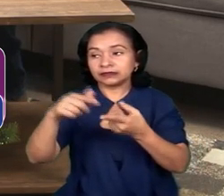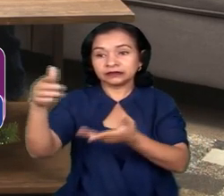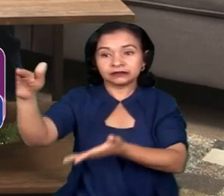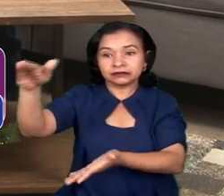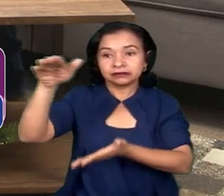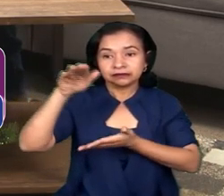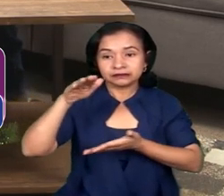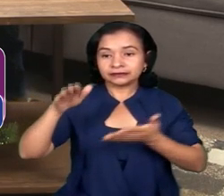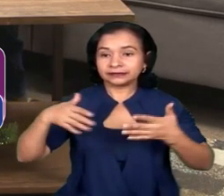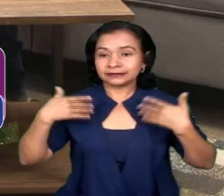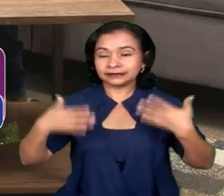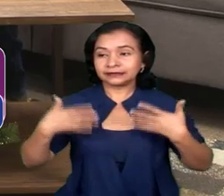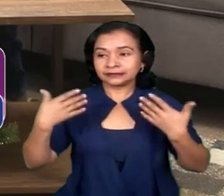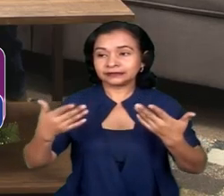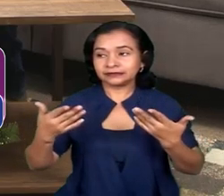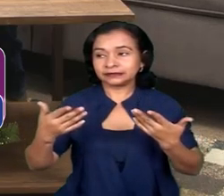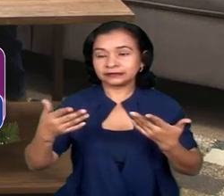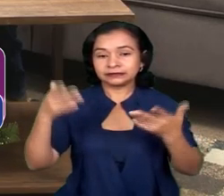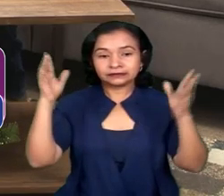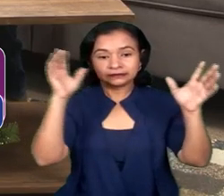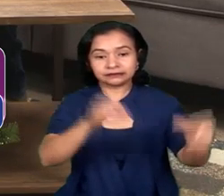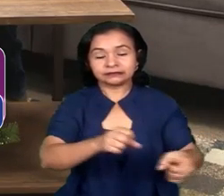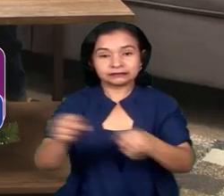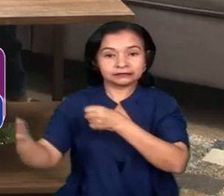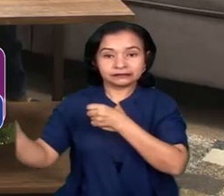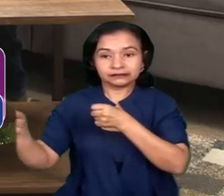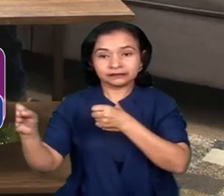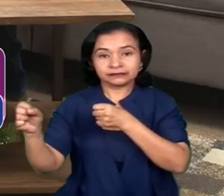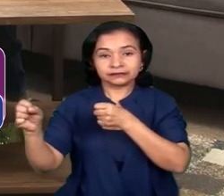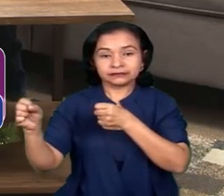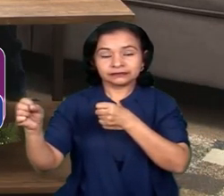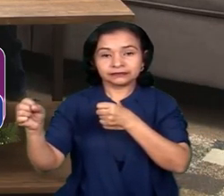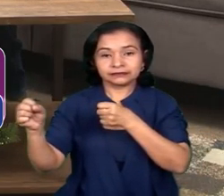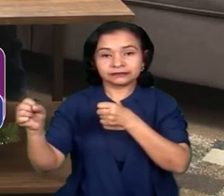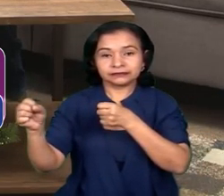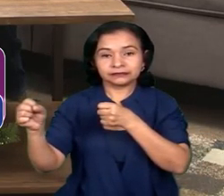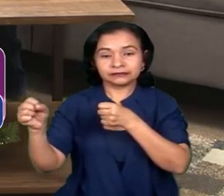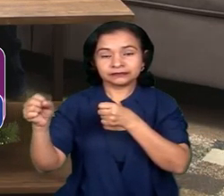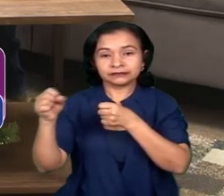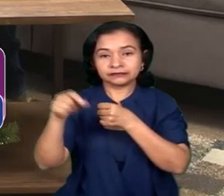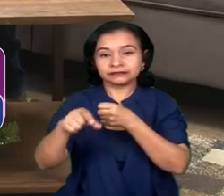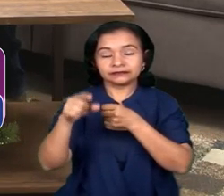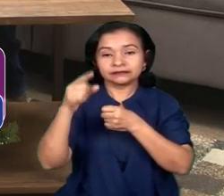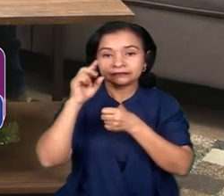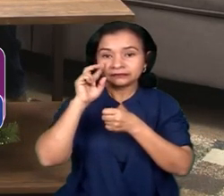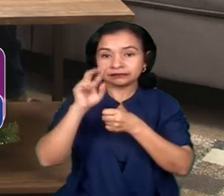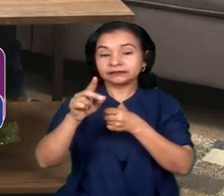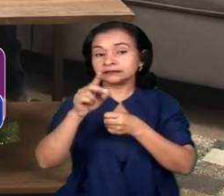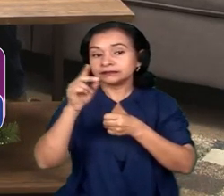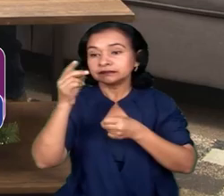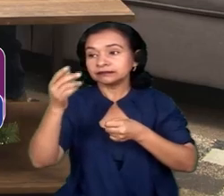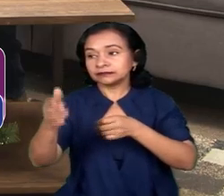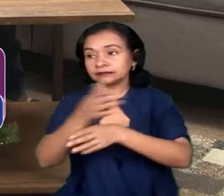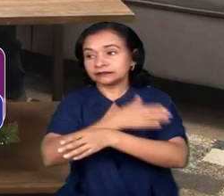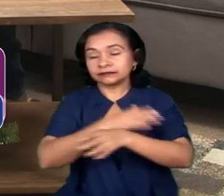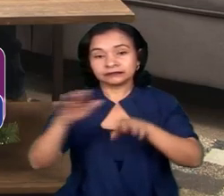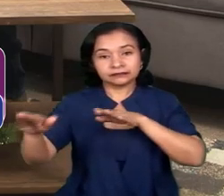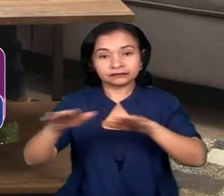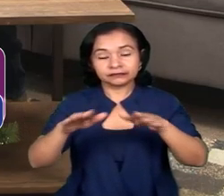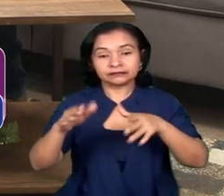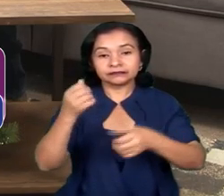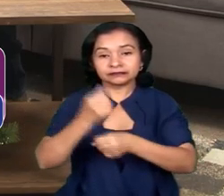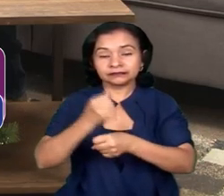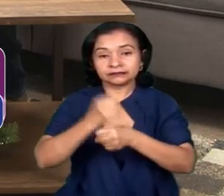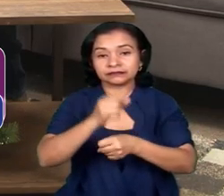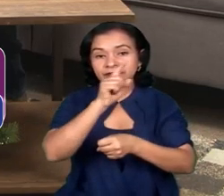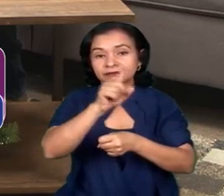mercadería, ya alegre yo tenerla a vender, me la quitaban en la esquina de la jabonería. Ahí testigos que en esos tiempos no se podía trabajar. Hoy tenemos 11